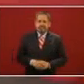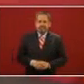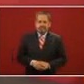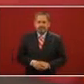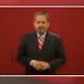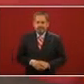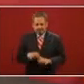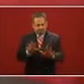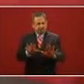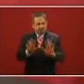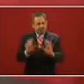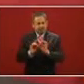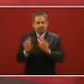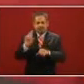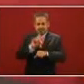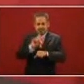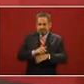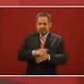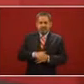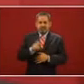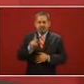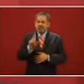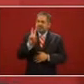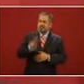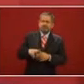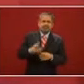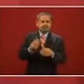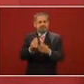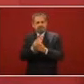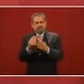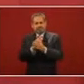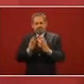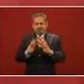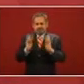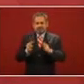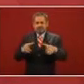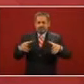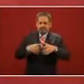No, un día vamos a hacer como un taller sobre esto.